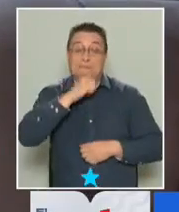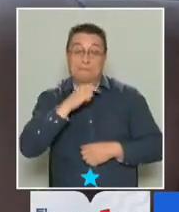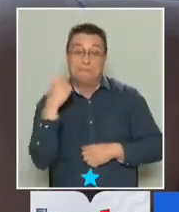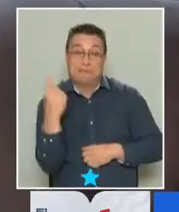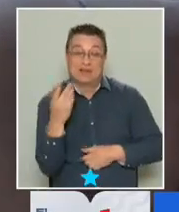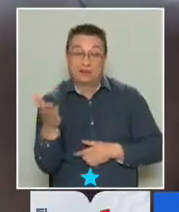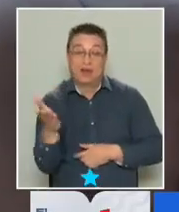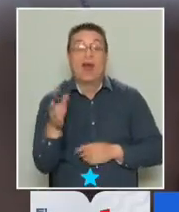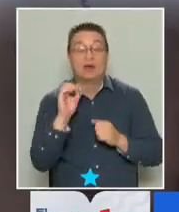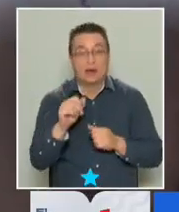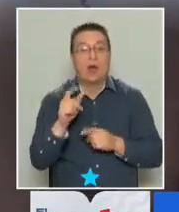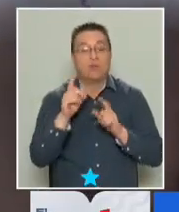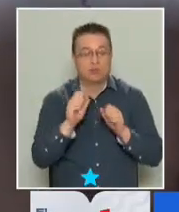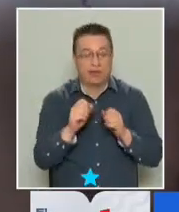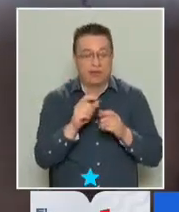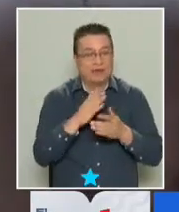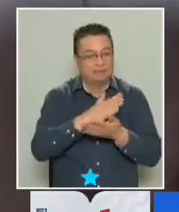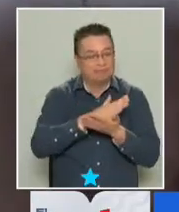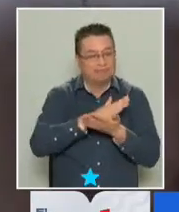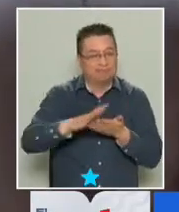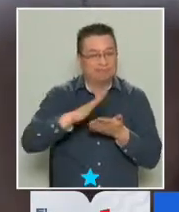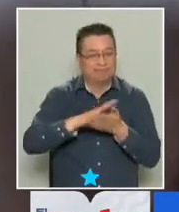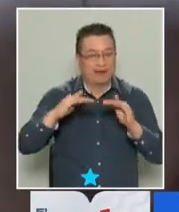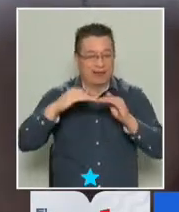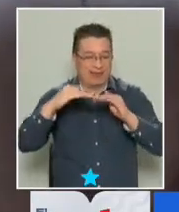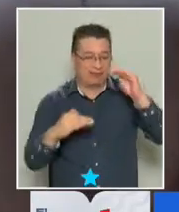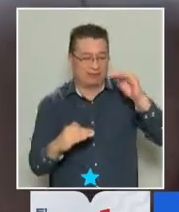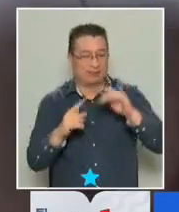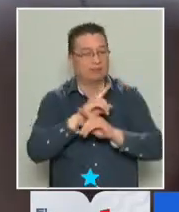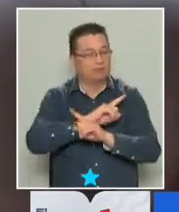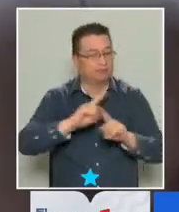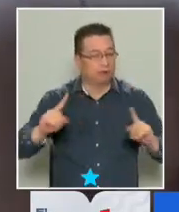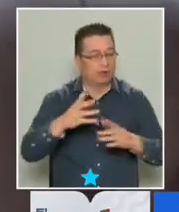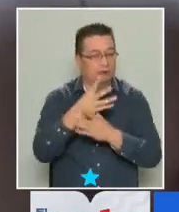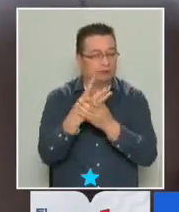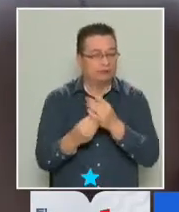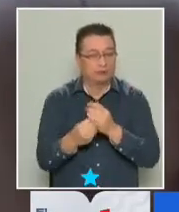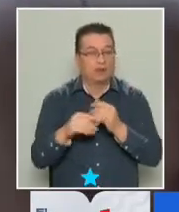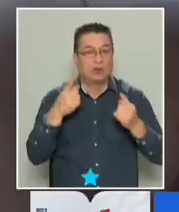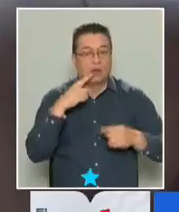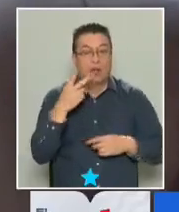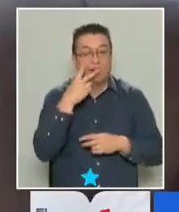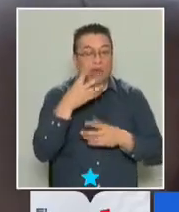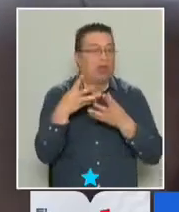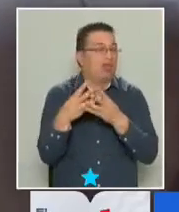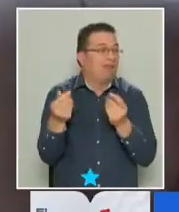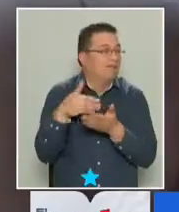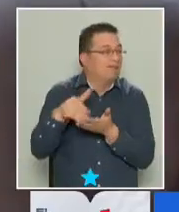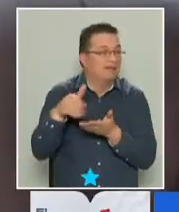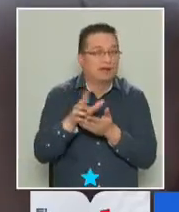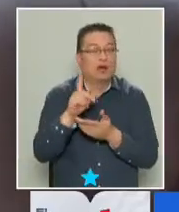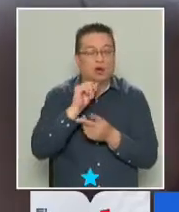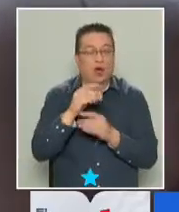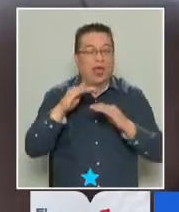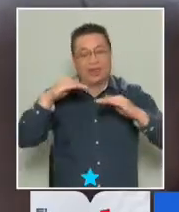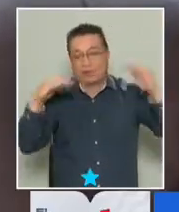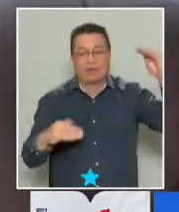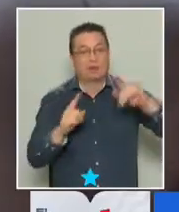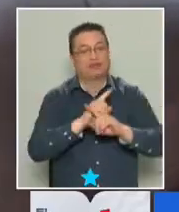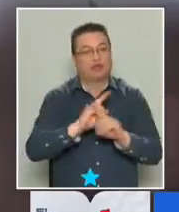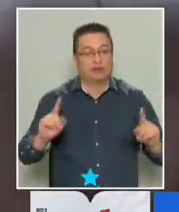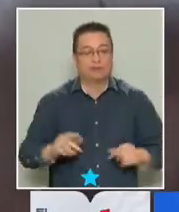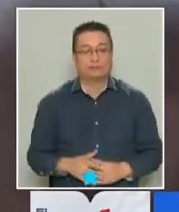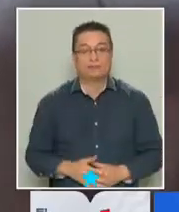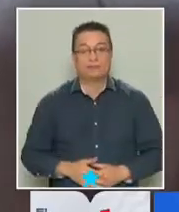a eliminar situaciones de inequidad de injusticia de invisibilidad de franca desigualdad tomás